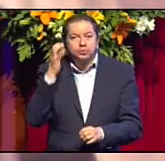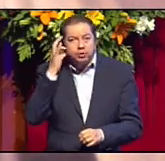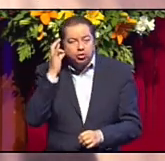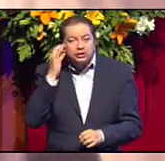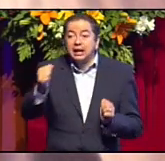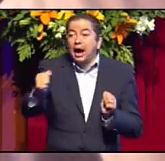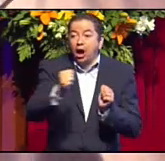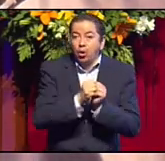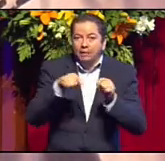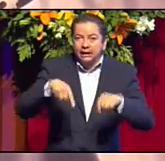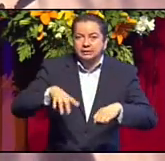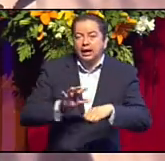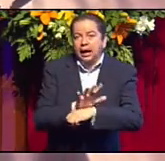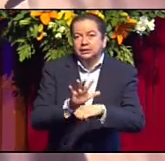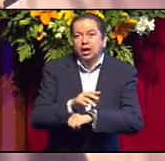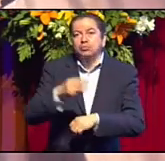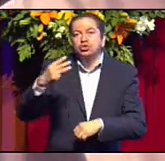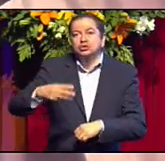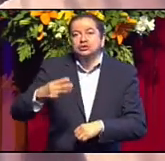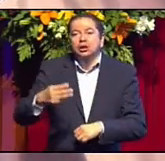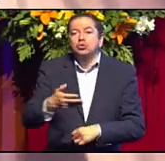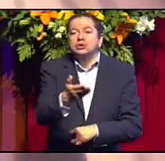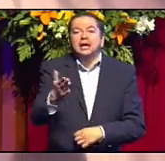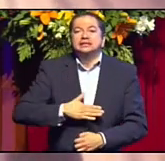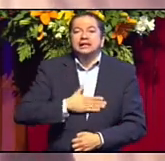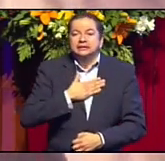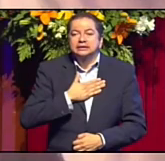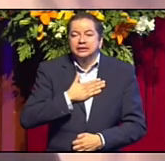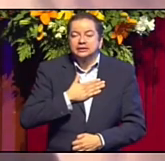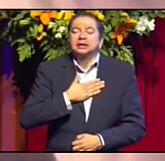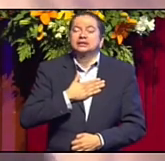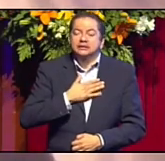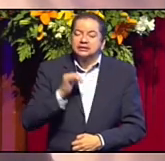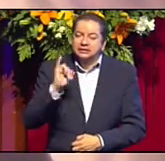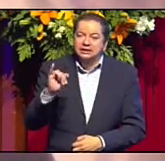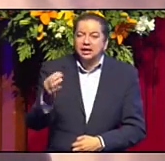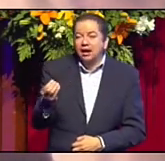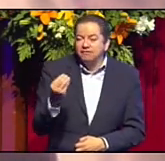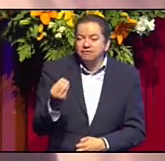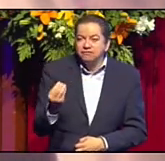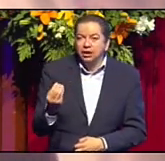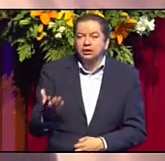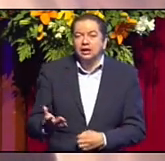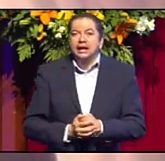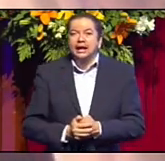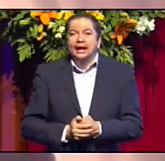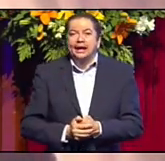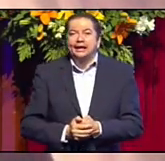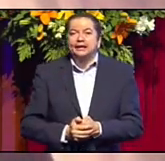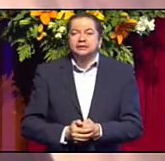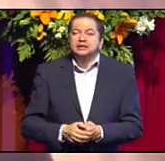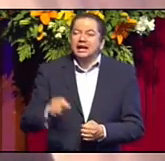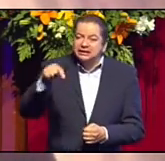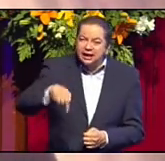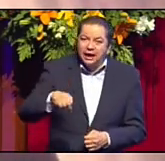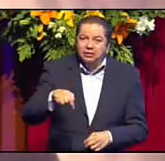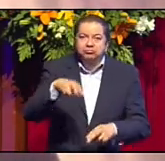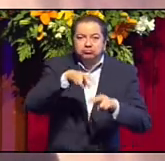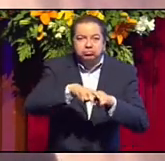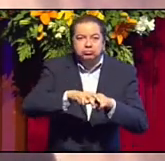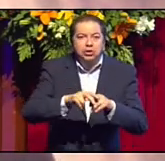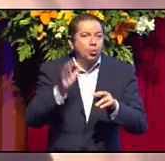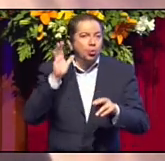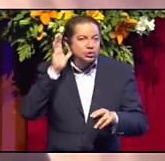este teatro municipal, por sentir que vale la pena poder estar acá y escuchar y ver